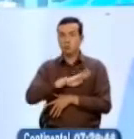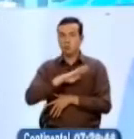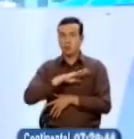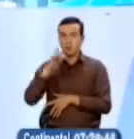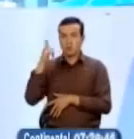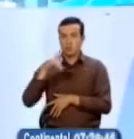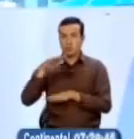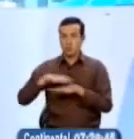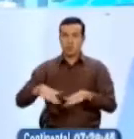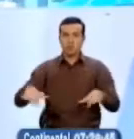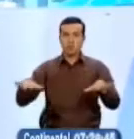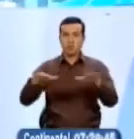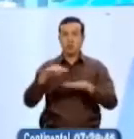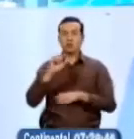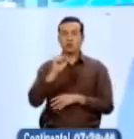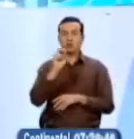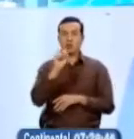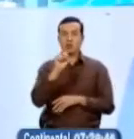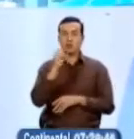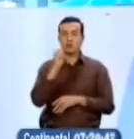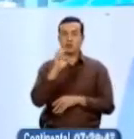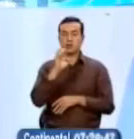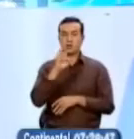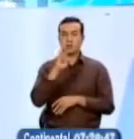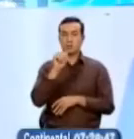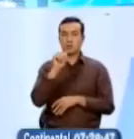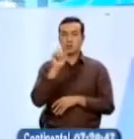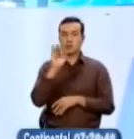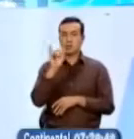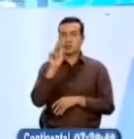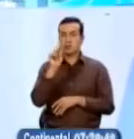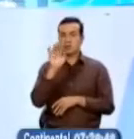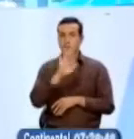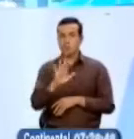la plaza de san sebastián y habrá